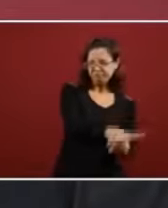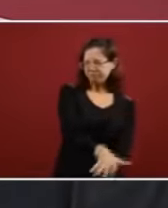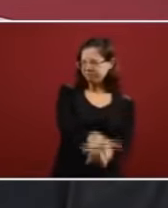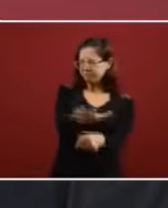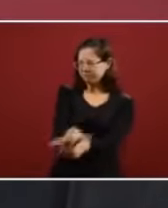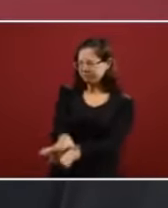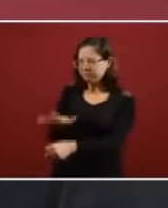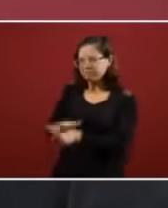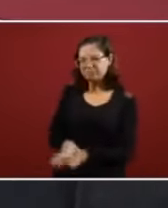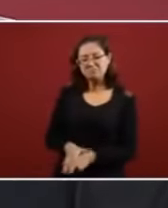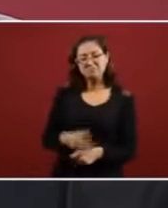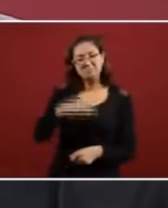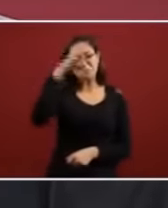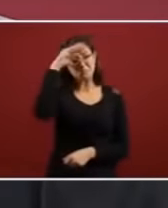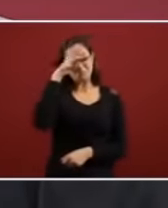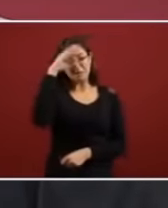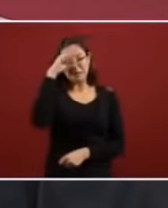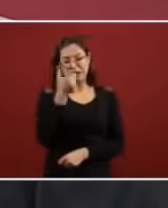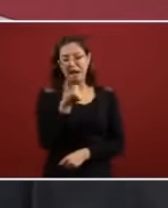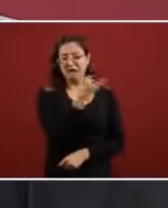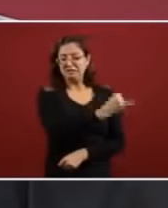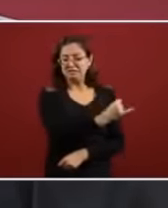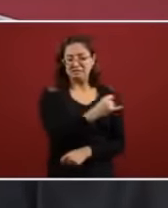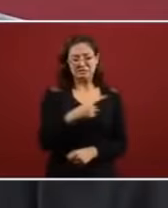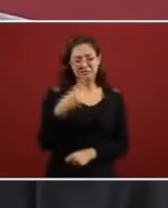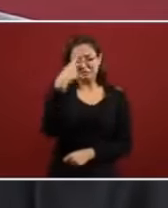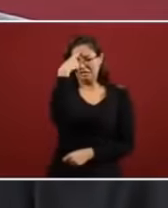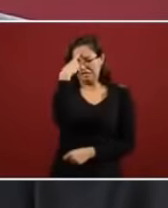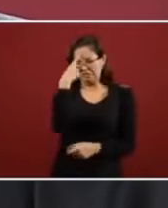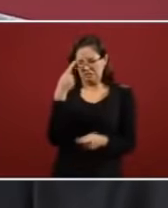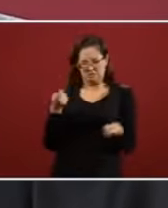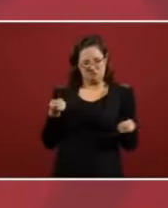es un pensamiento fascistoide